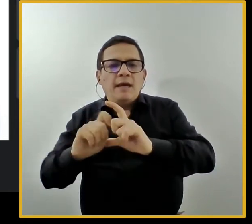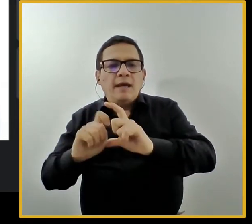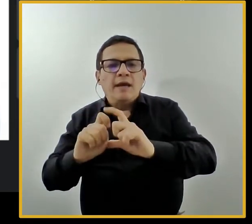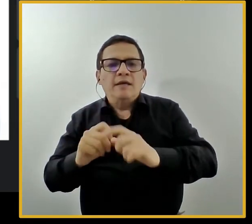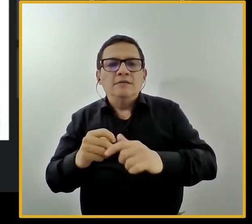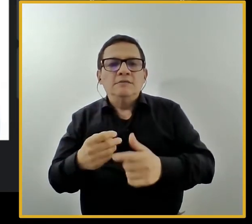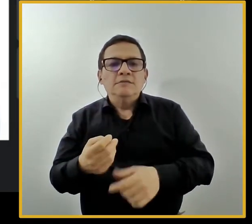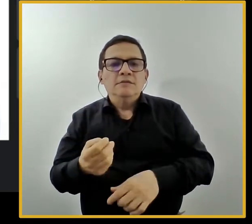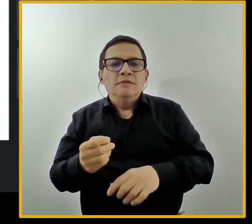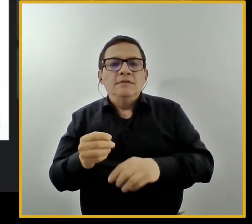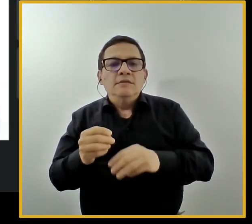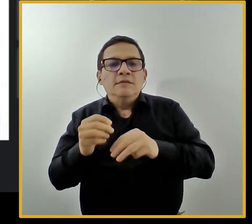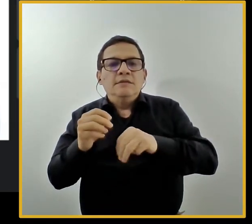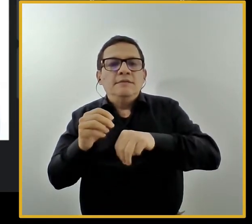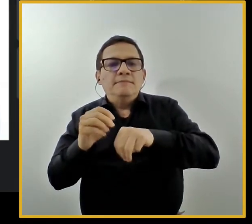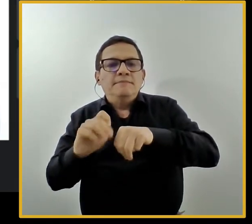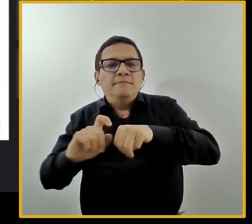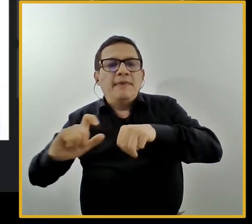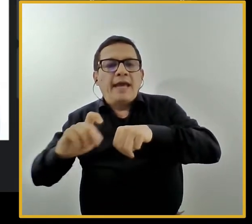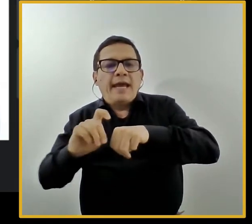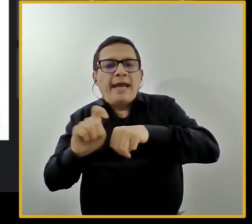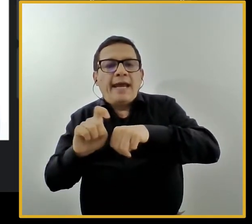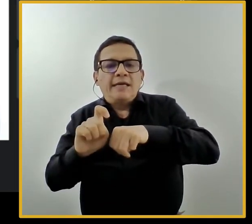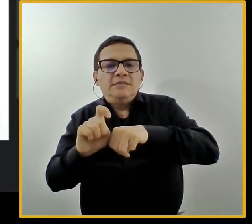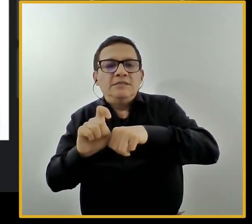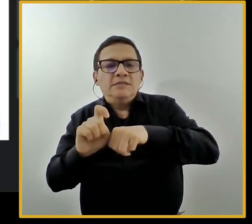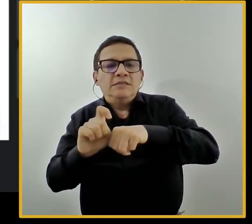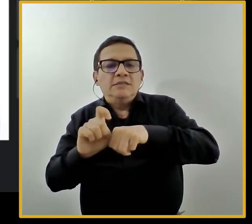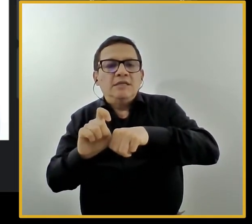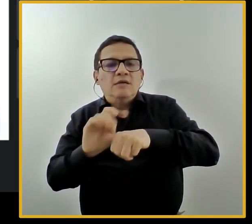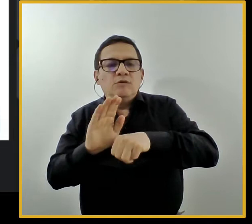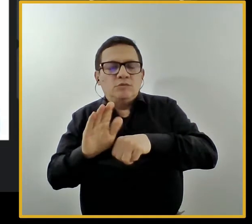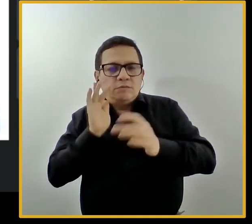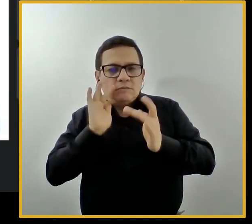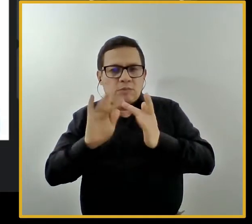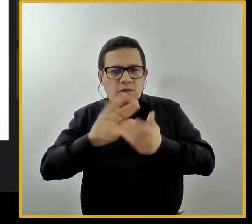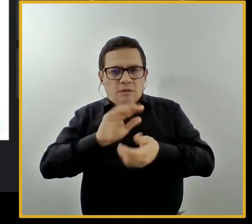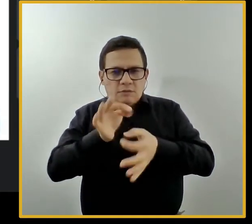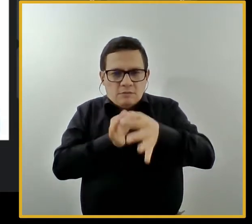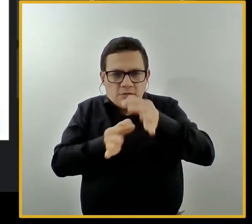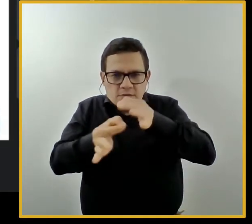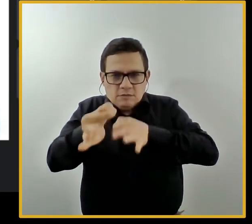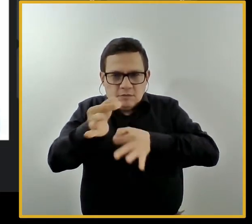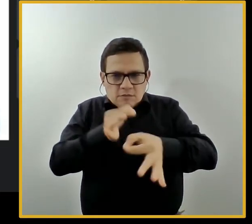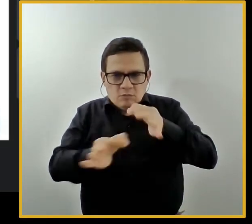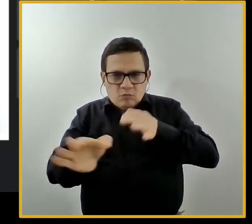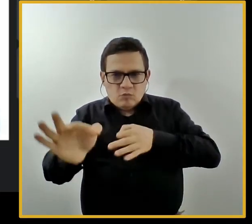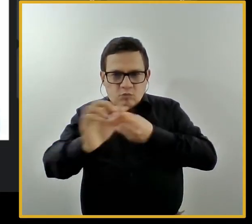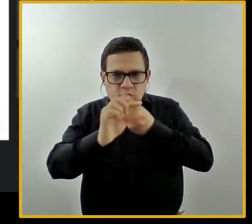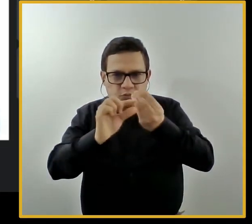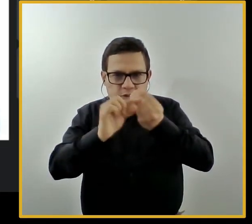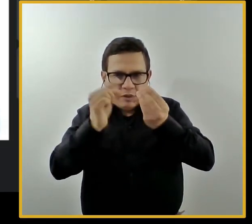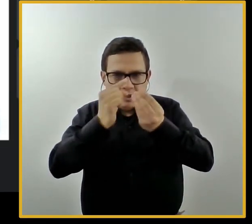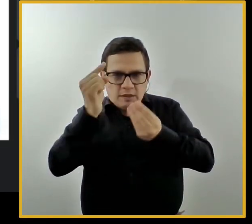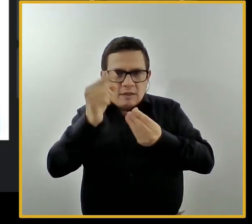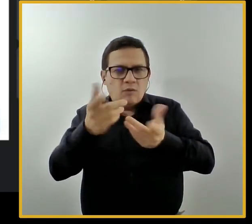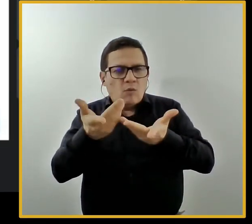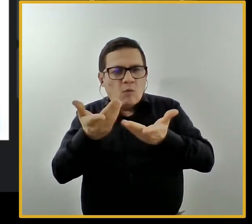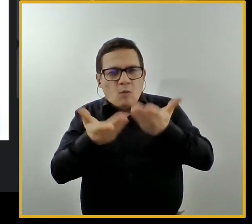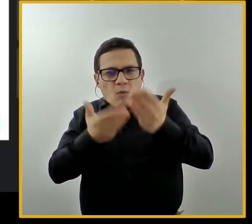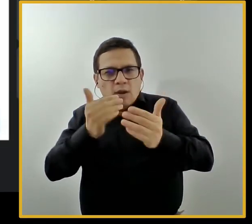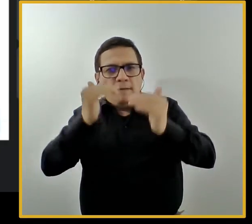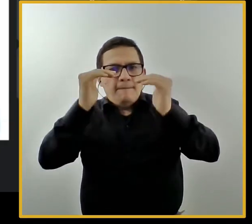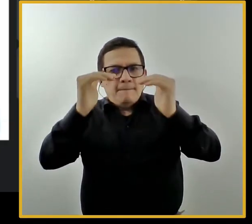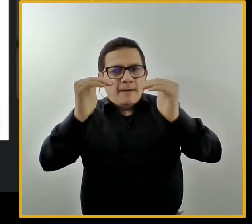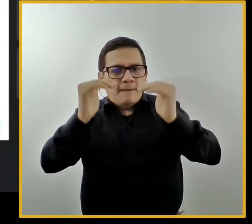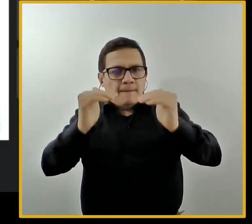la fórmula general. Entonces, debemos de tener en cuenta cada uno de estos pasos que yo tengo acá